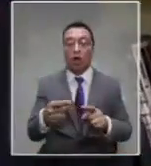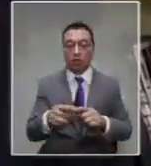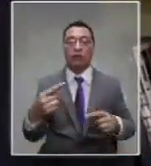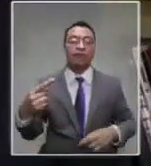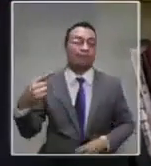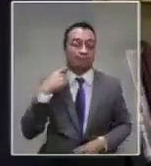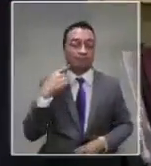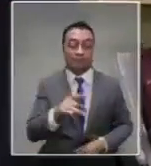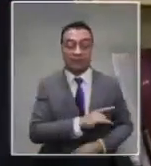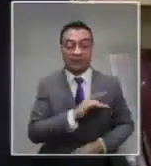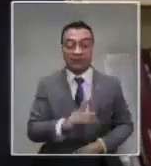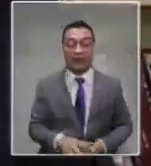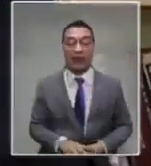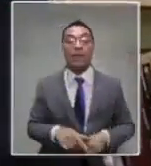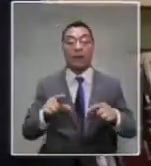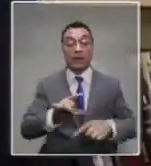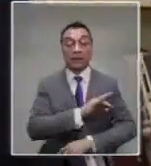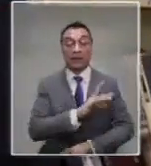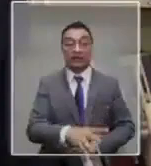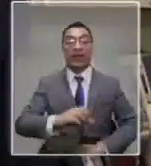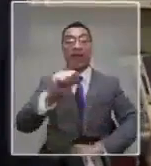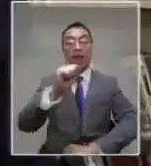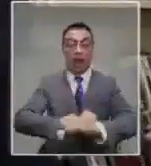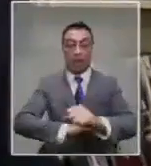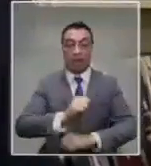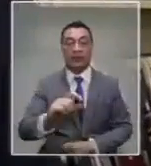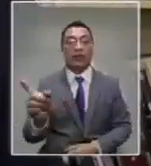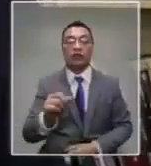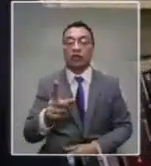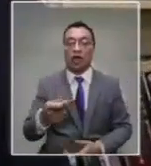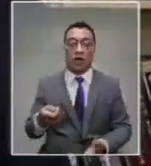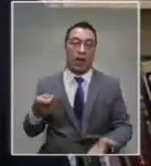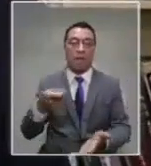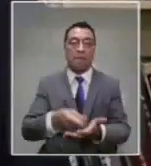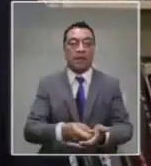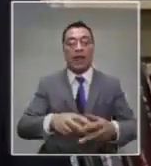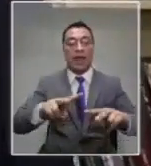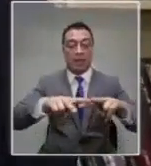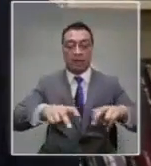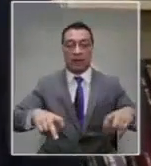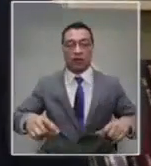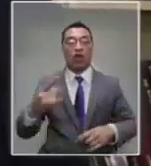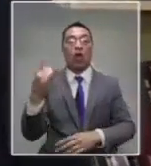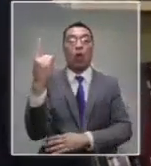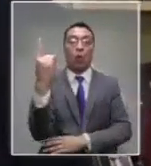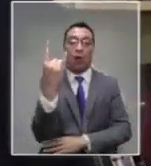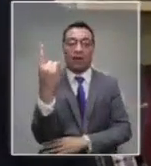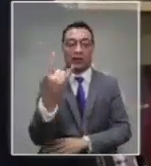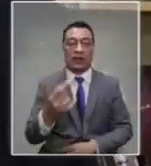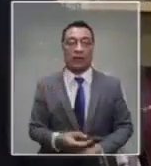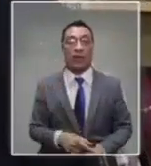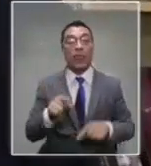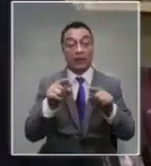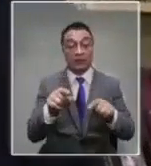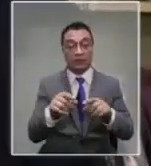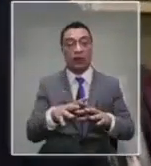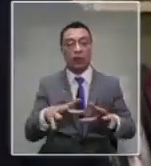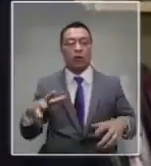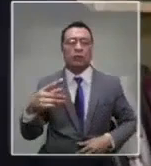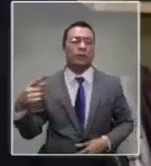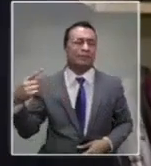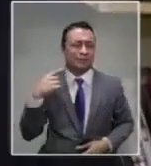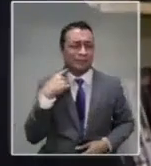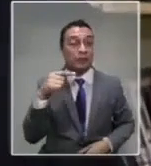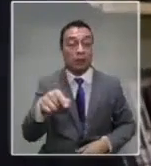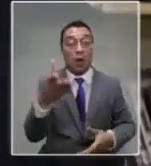gran déficit que tenemos en Chile. En Chile las empresas no invierten en investigación en las universidades. Ese es un